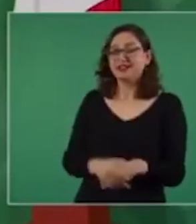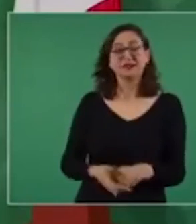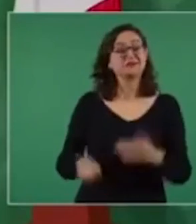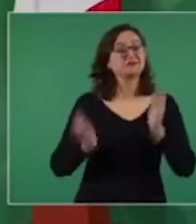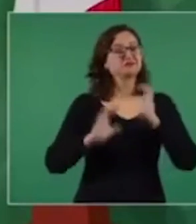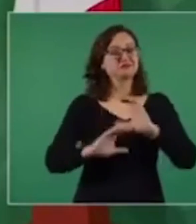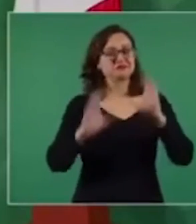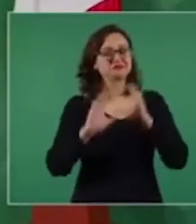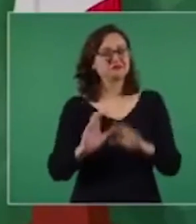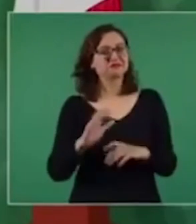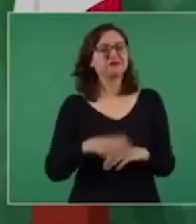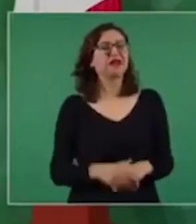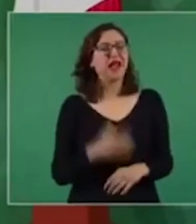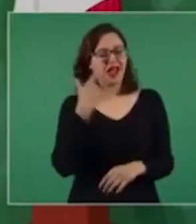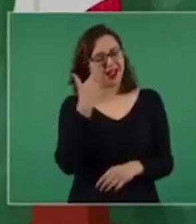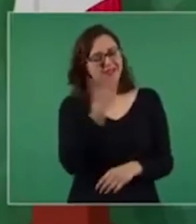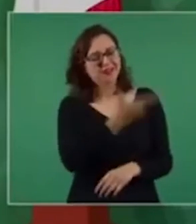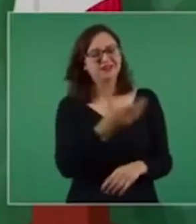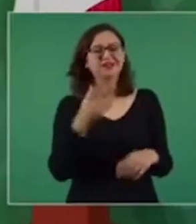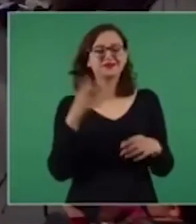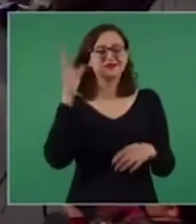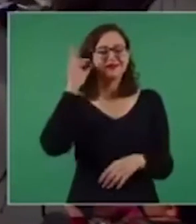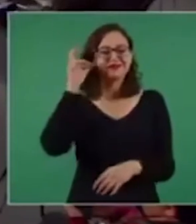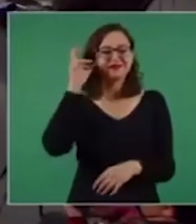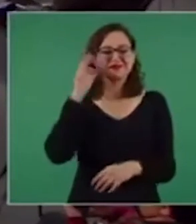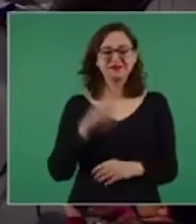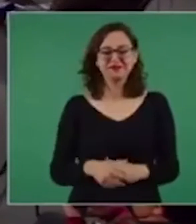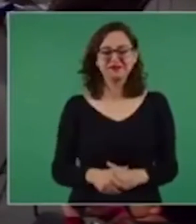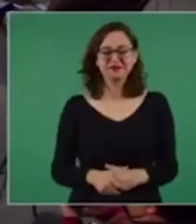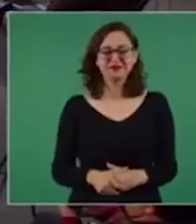Y vámonos por los caminos de la vida. A ver.